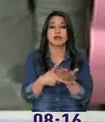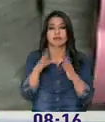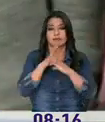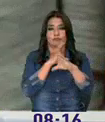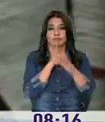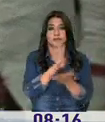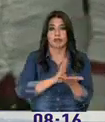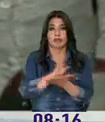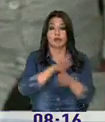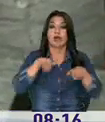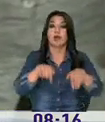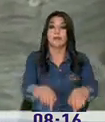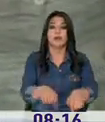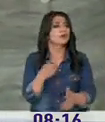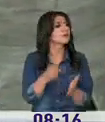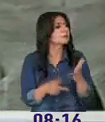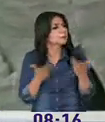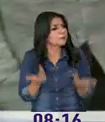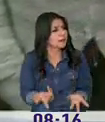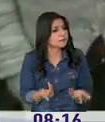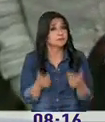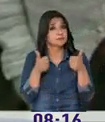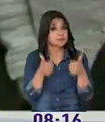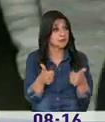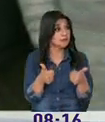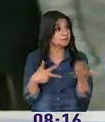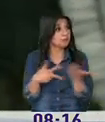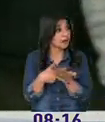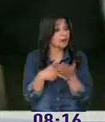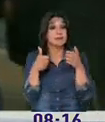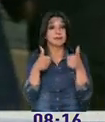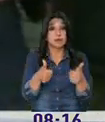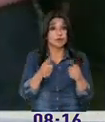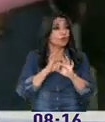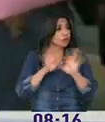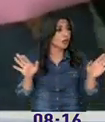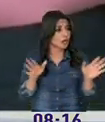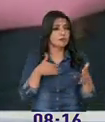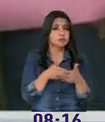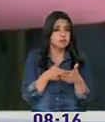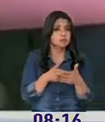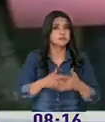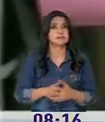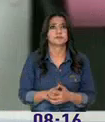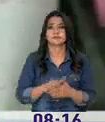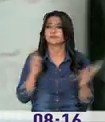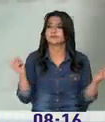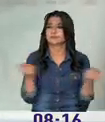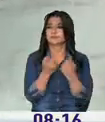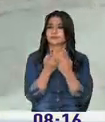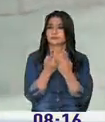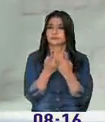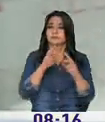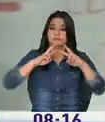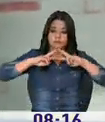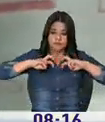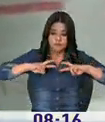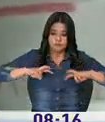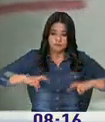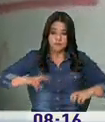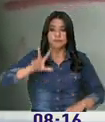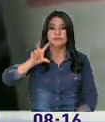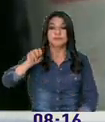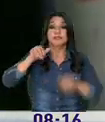los barrios de abajo, ¿qué es lo que sucede? ¿Están bien esas paradas o ya están obstaculizadas? Todo esto fue en un estudio que se hizo el